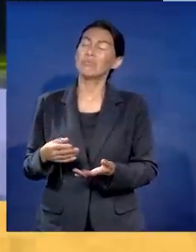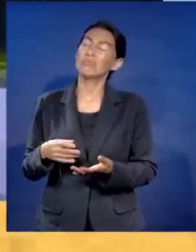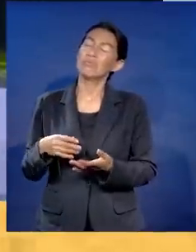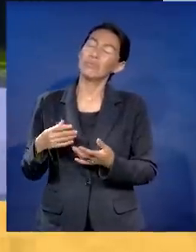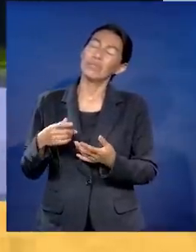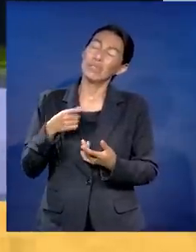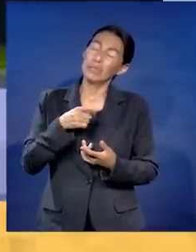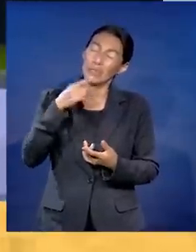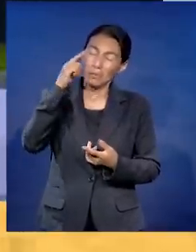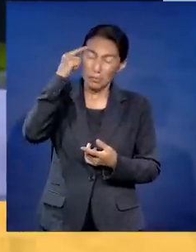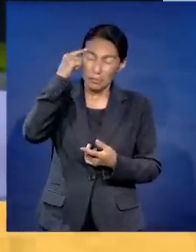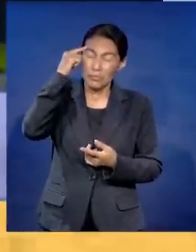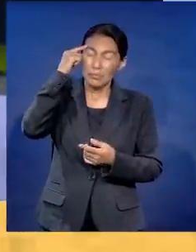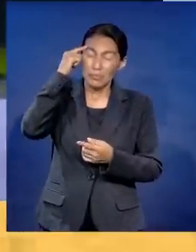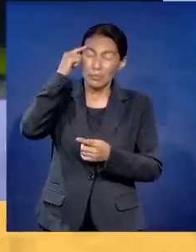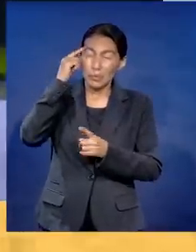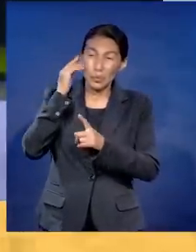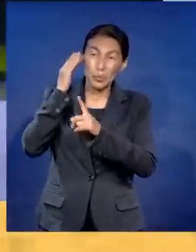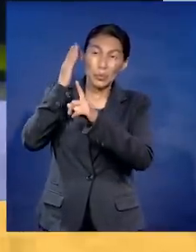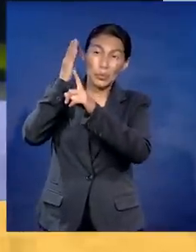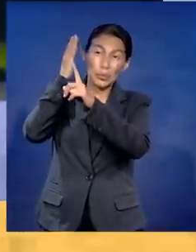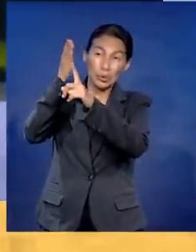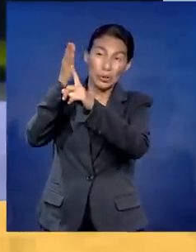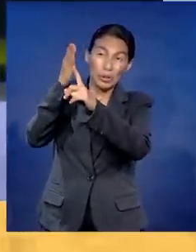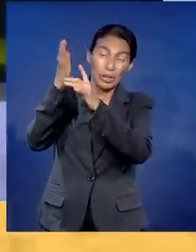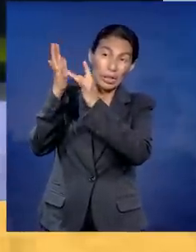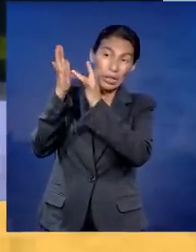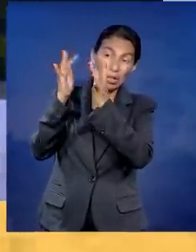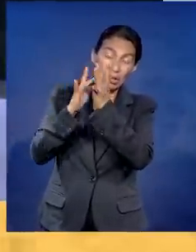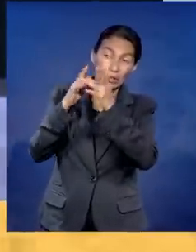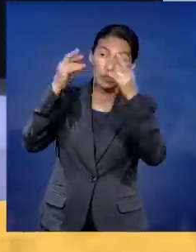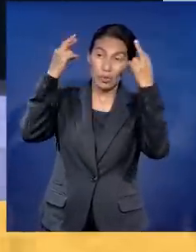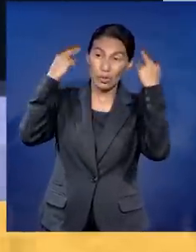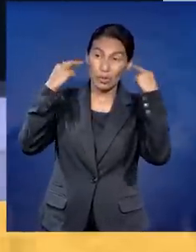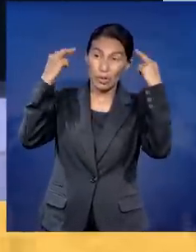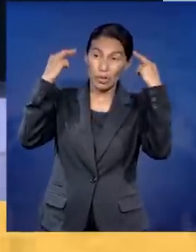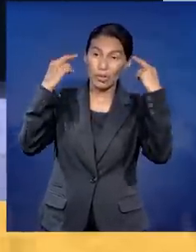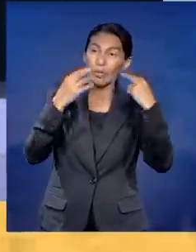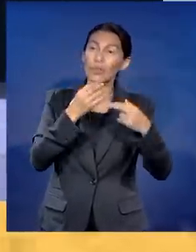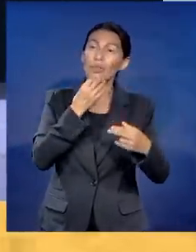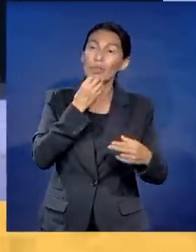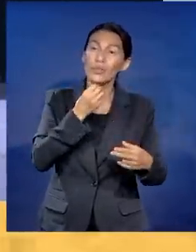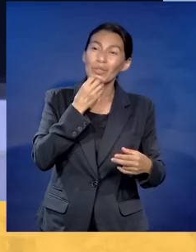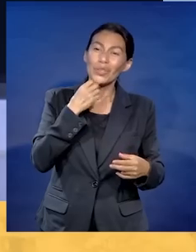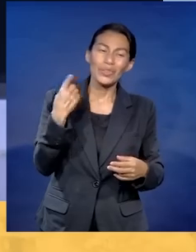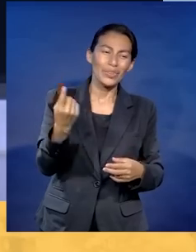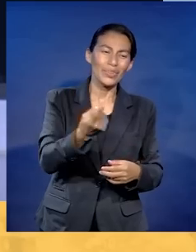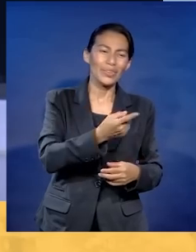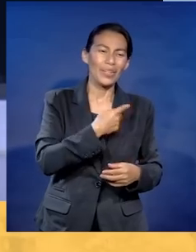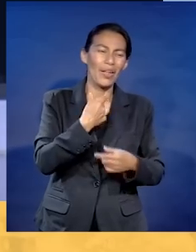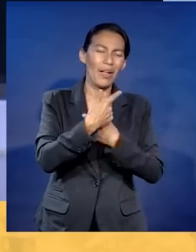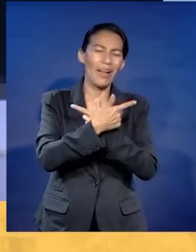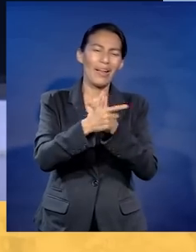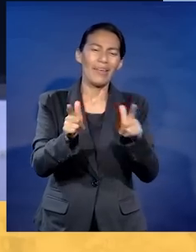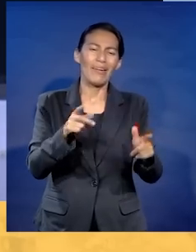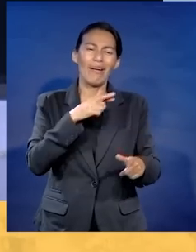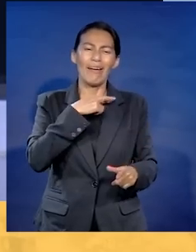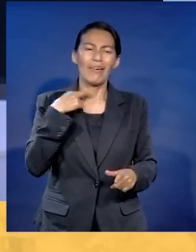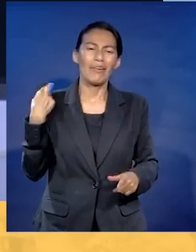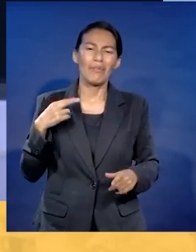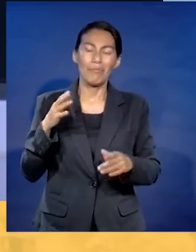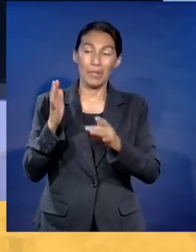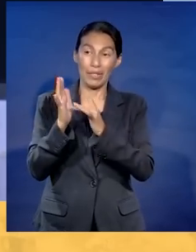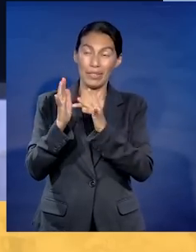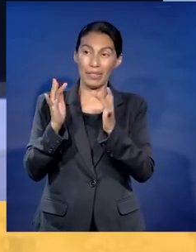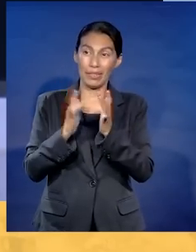los discípulos empiezan a albergar una expectativa. Y la expectativa es, Jesús será rey de los judíos. Y nos liberaremos de